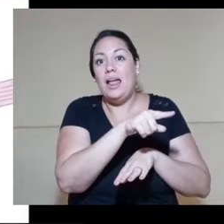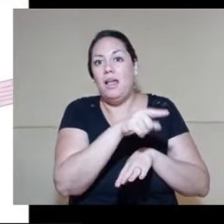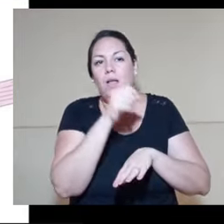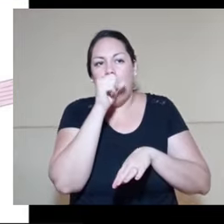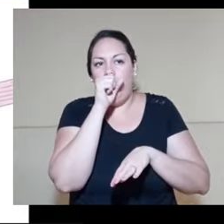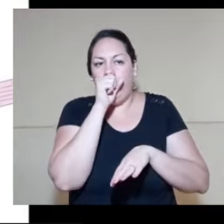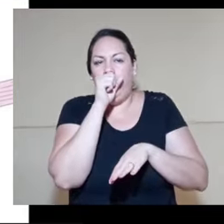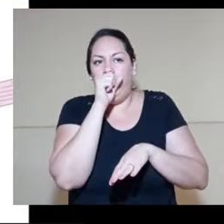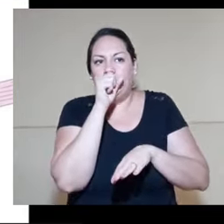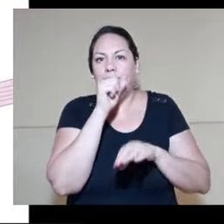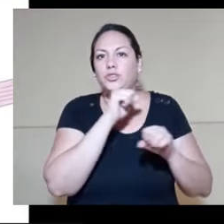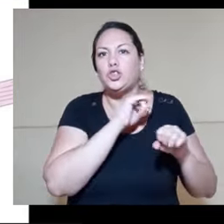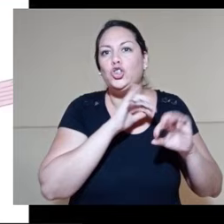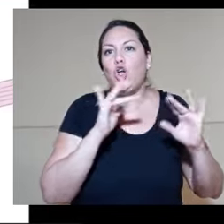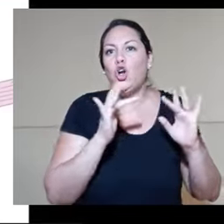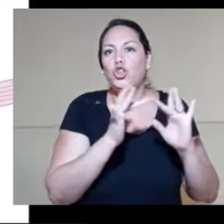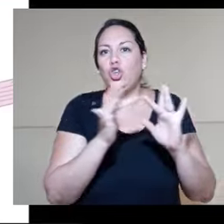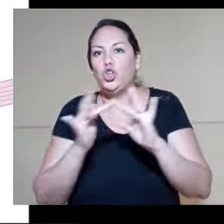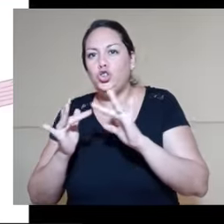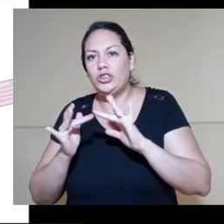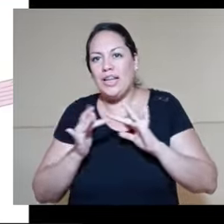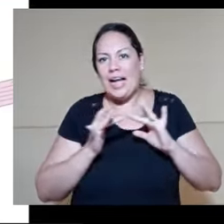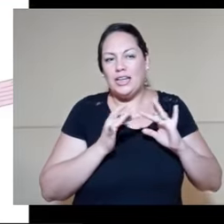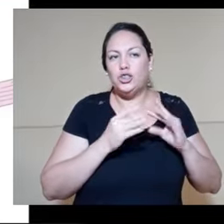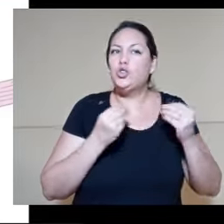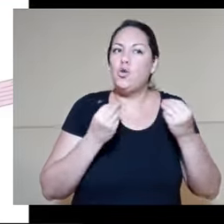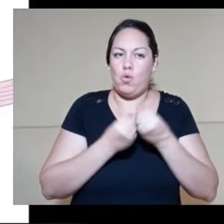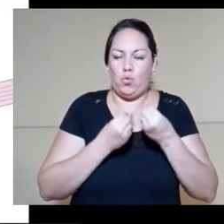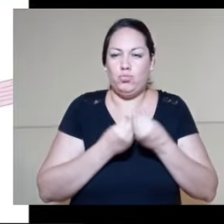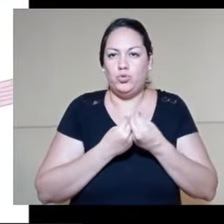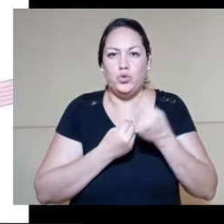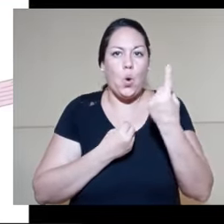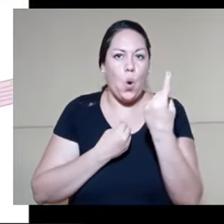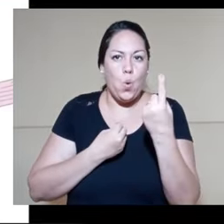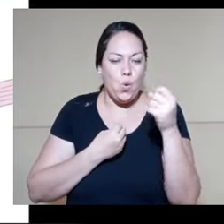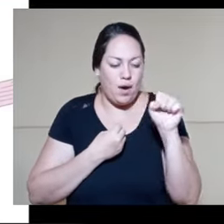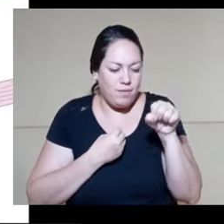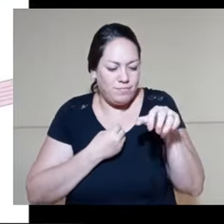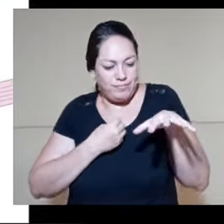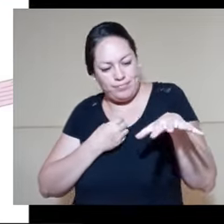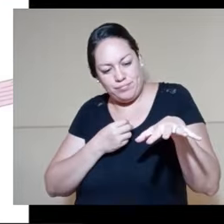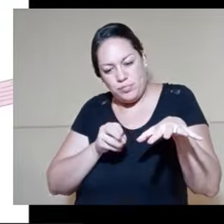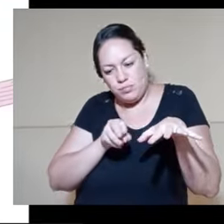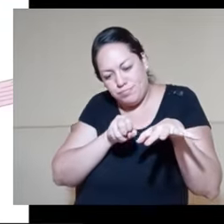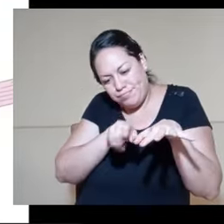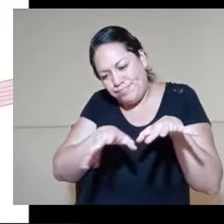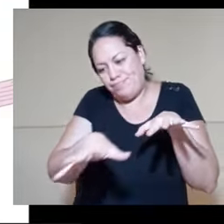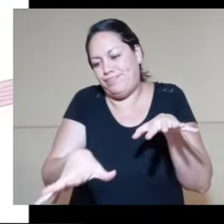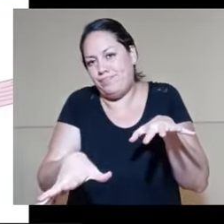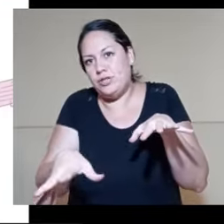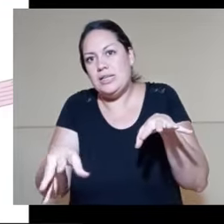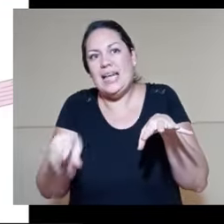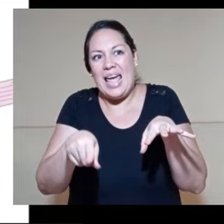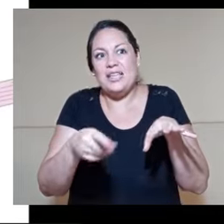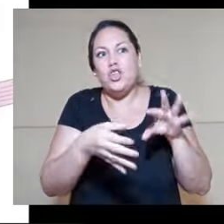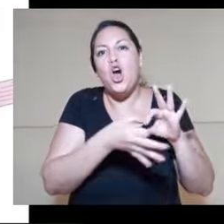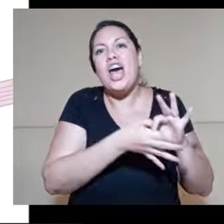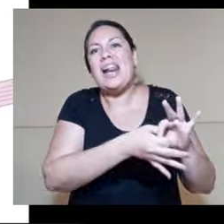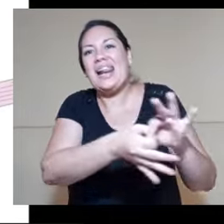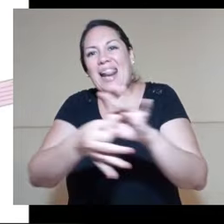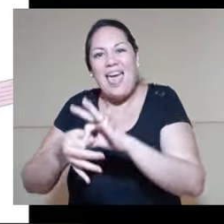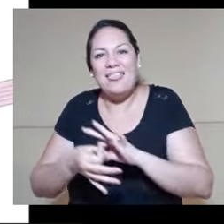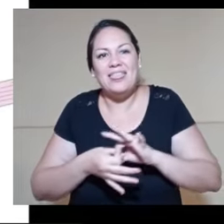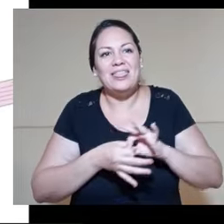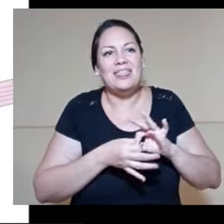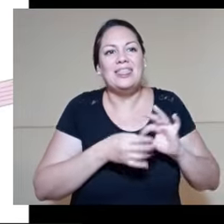sinapsis. Por ejemplo, fíjense, esto es lo que permite las múltiples conexiones, que una neurona esté conectada con un montón de otras neuronas y así se